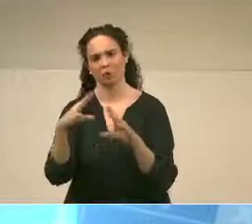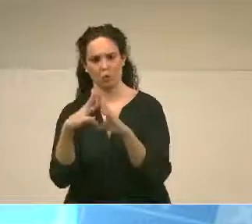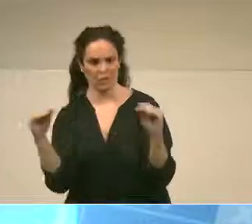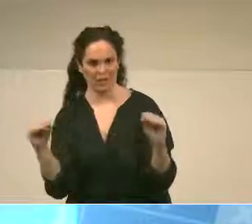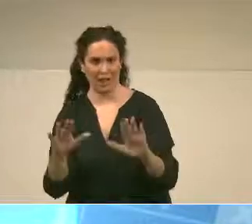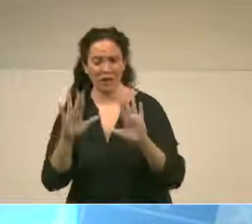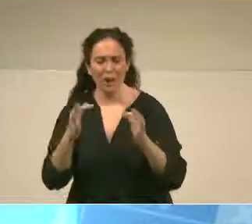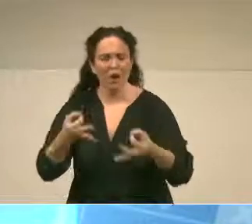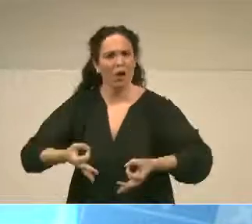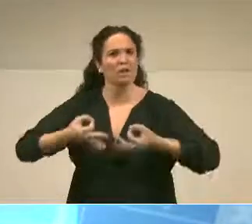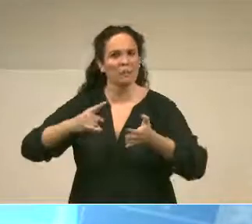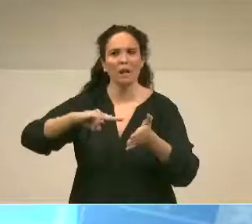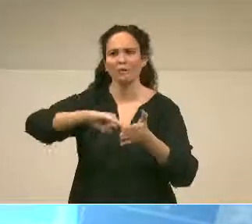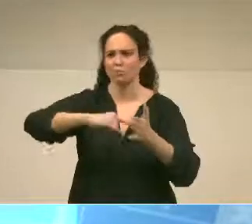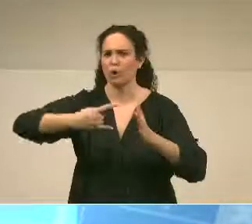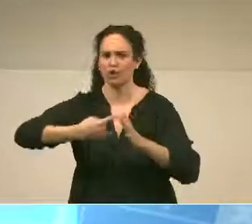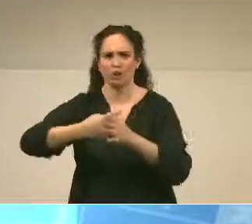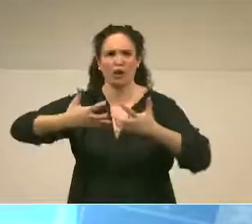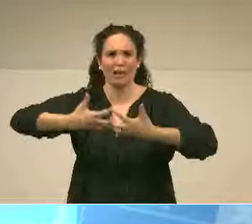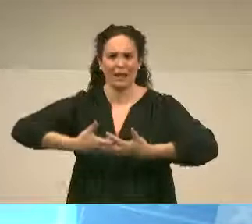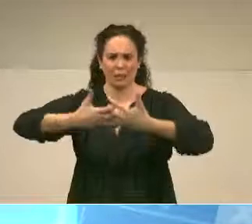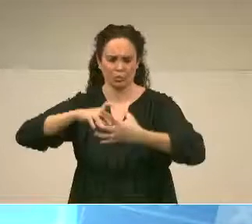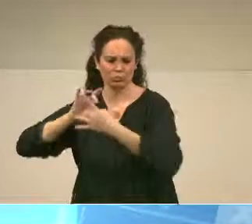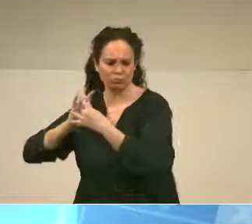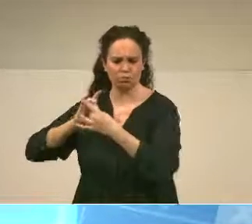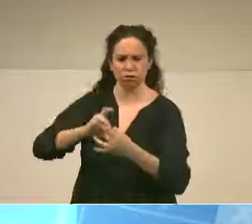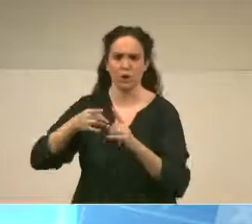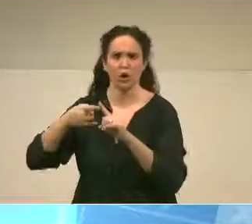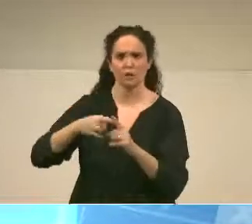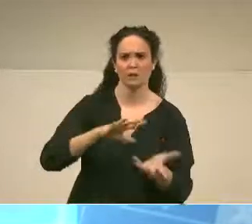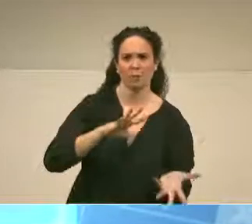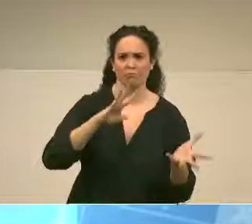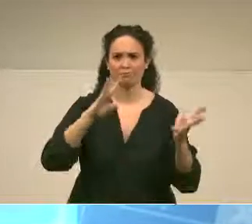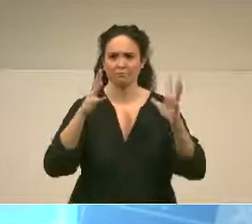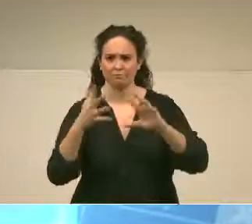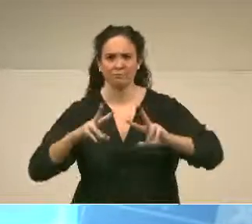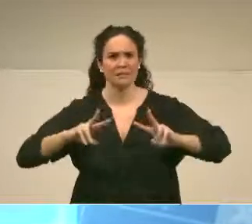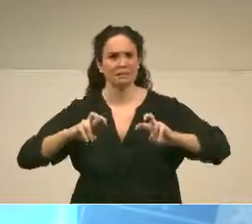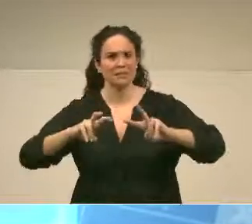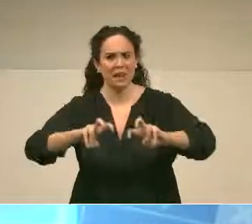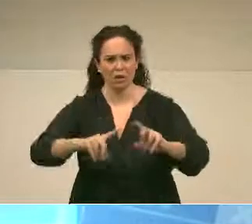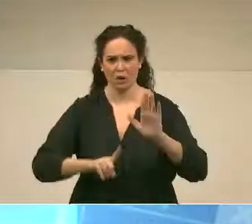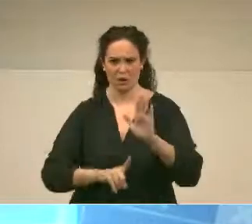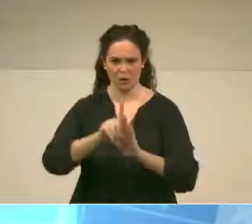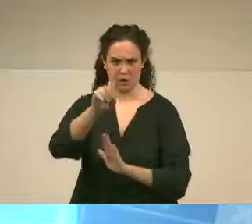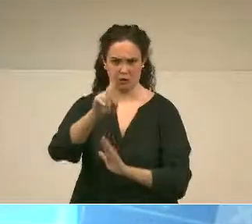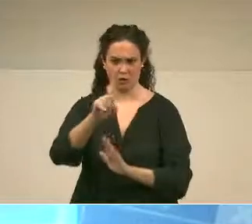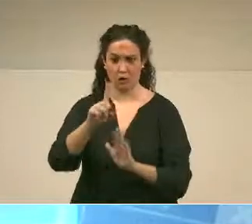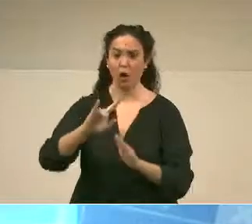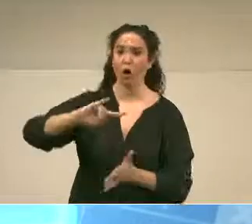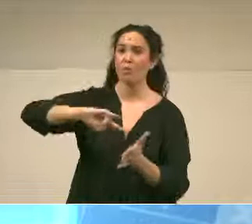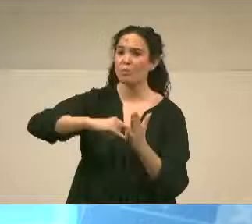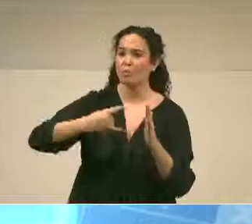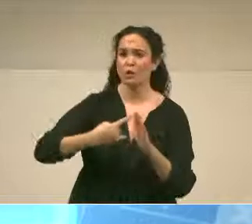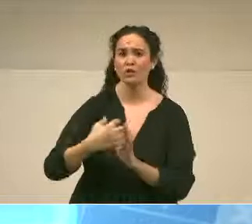con una metodología más dedicada a esa transferencia de la I+D y con un proyecto que son las empresas las